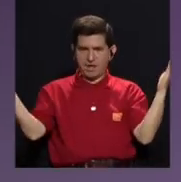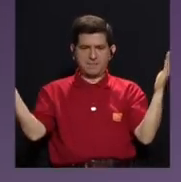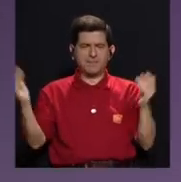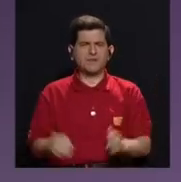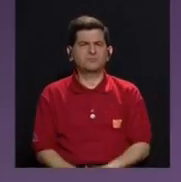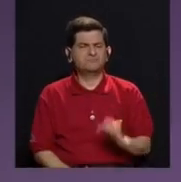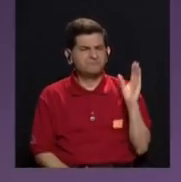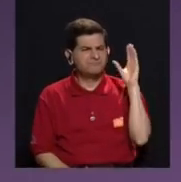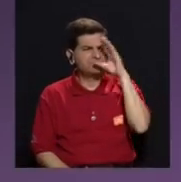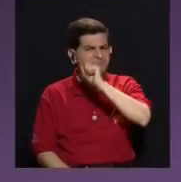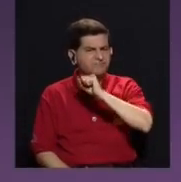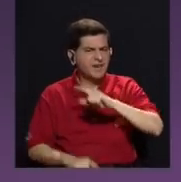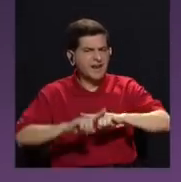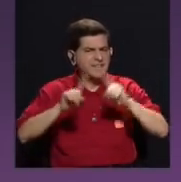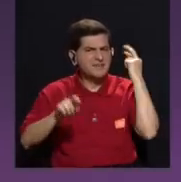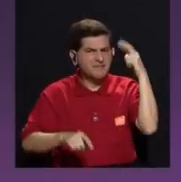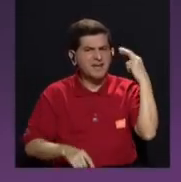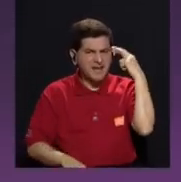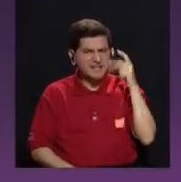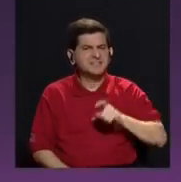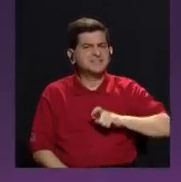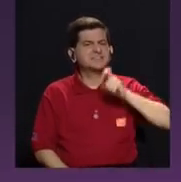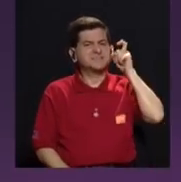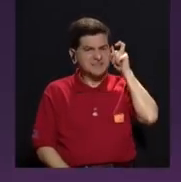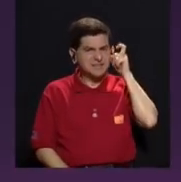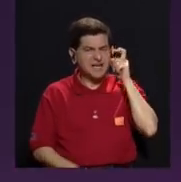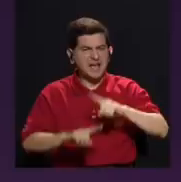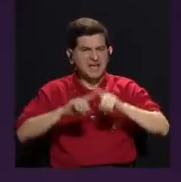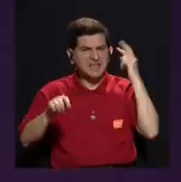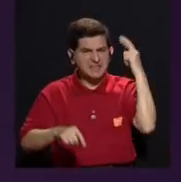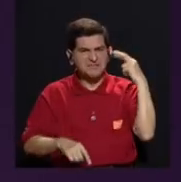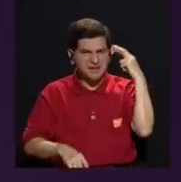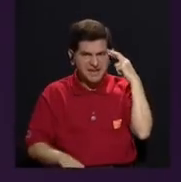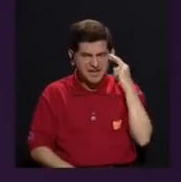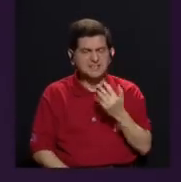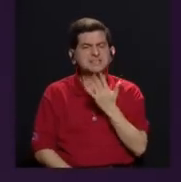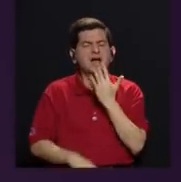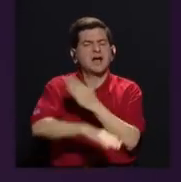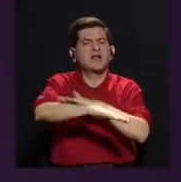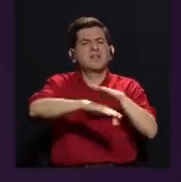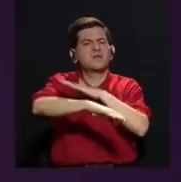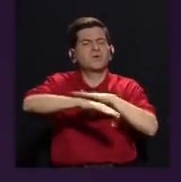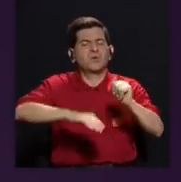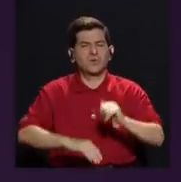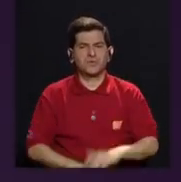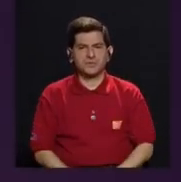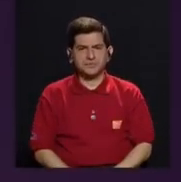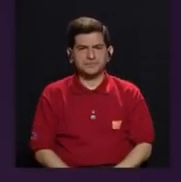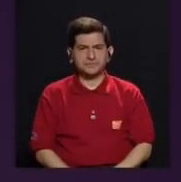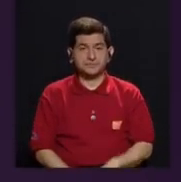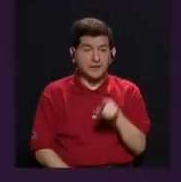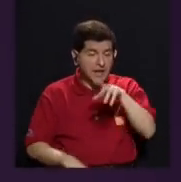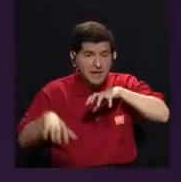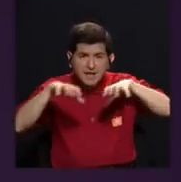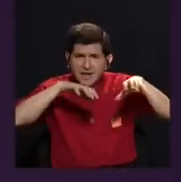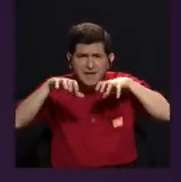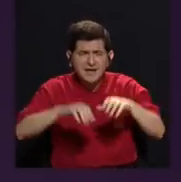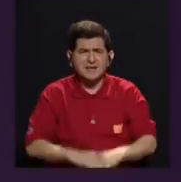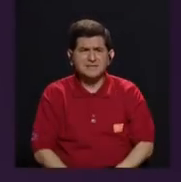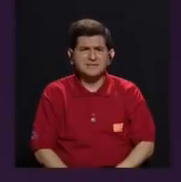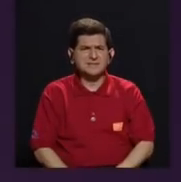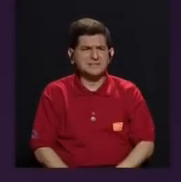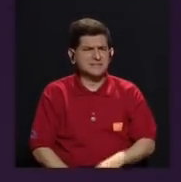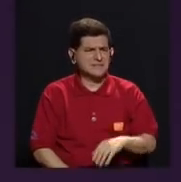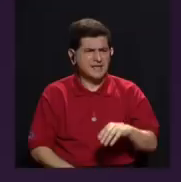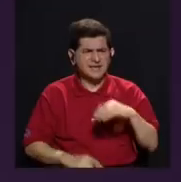todavía diferencias por razón de género y diferencias por razón de razón y jamás y en este en este en este movimiento cómo se vive a nivel